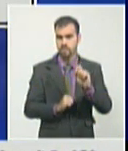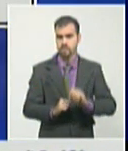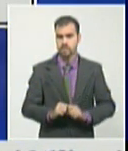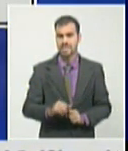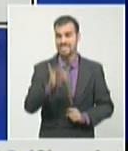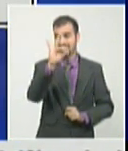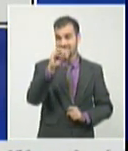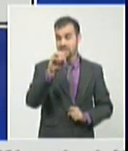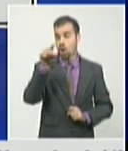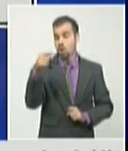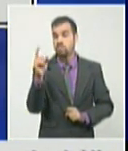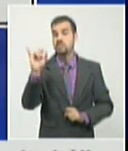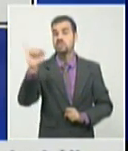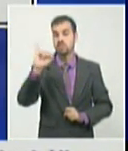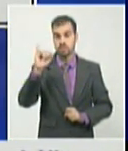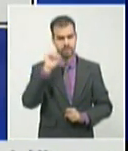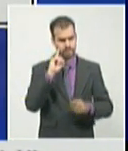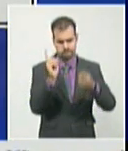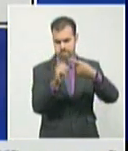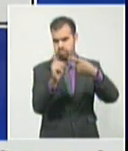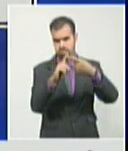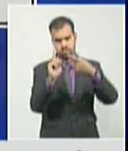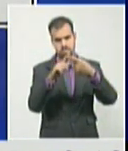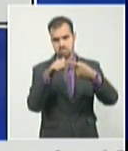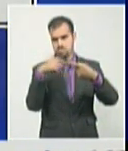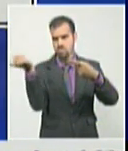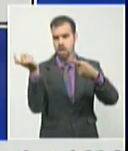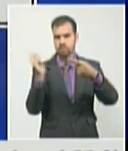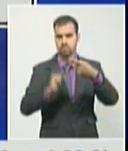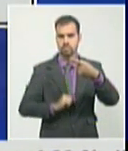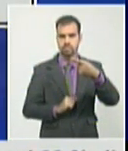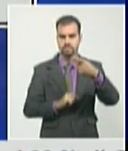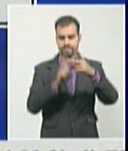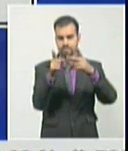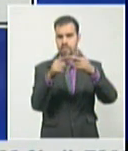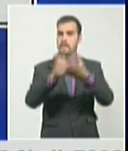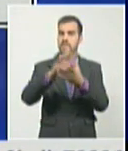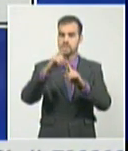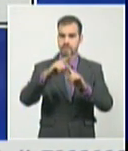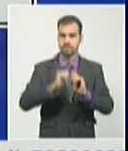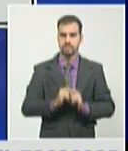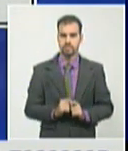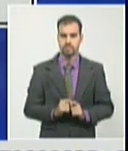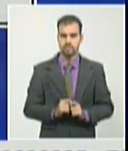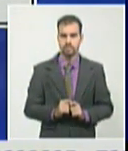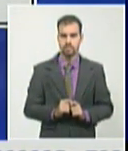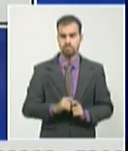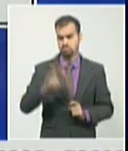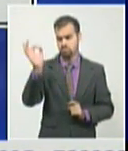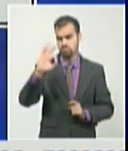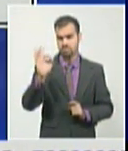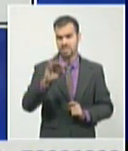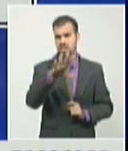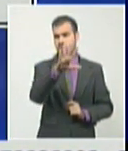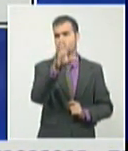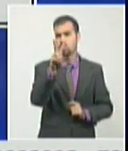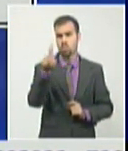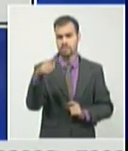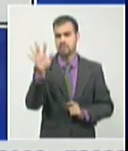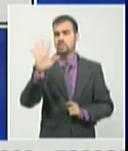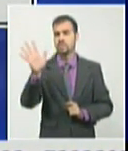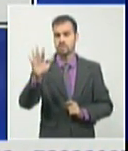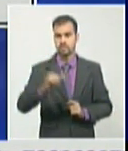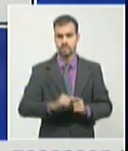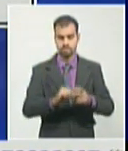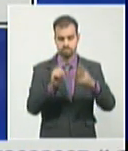se mantiene en primer lugar le sigue una tasa con una tasa de 52 65 la